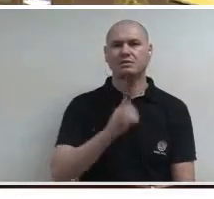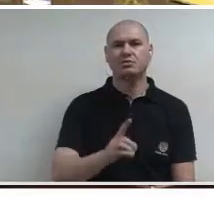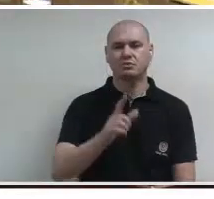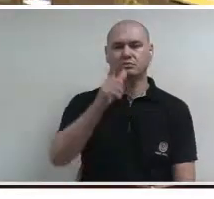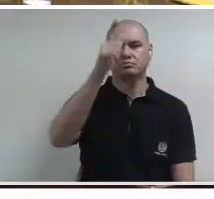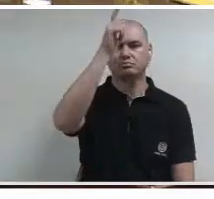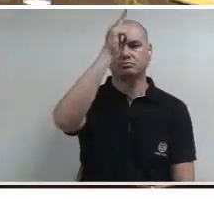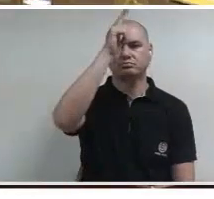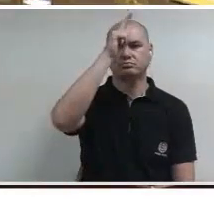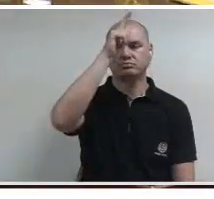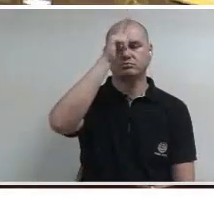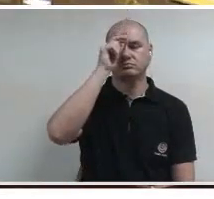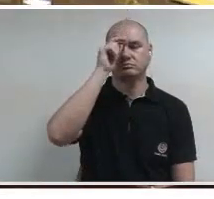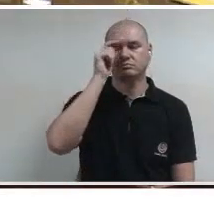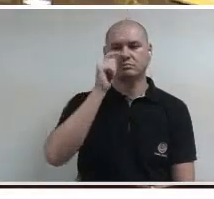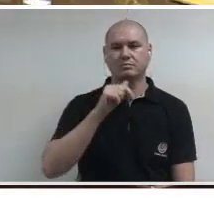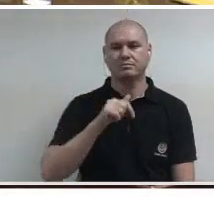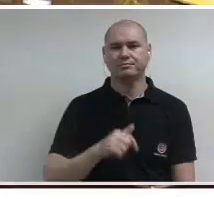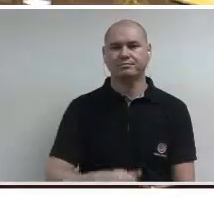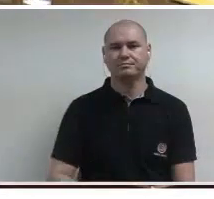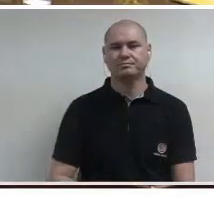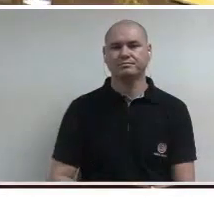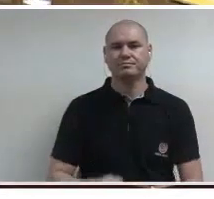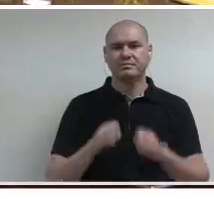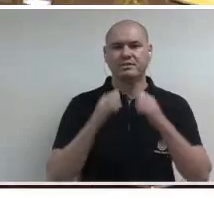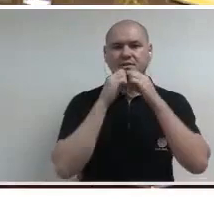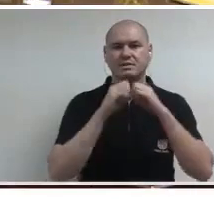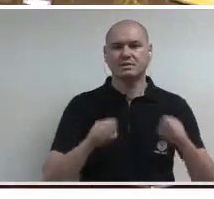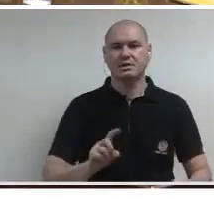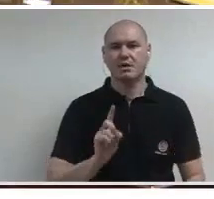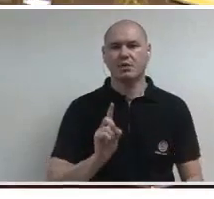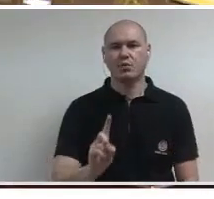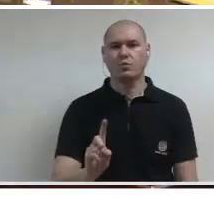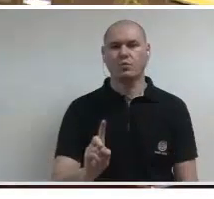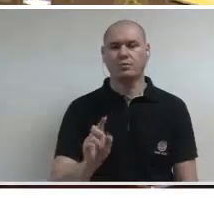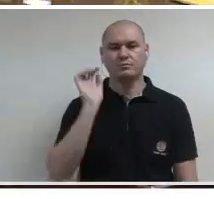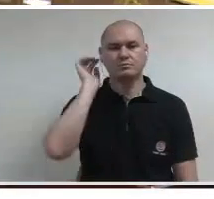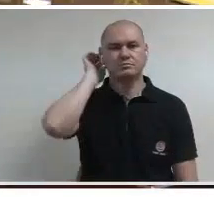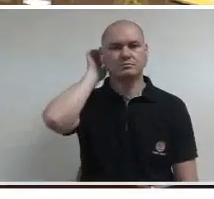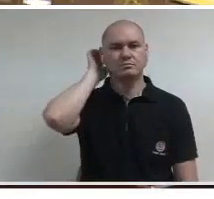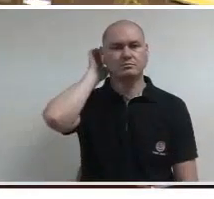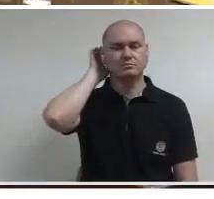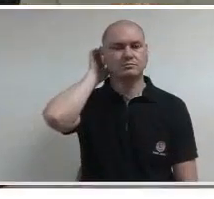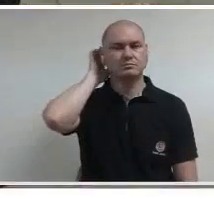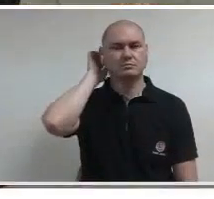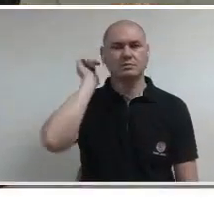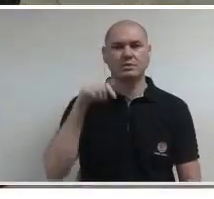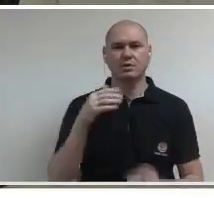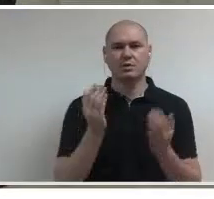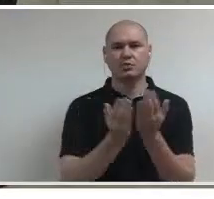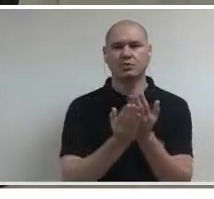Huepe, decisión del Consejo Superintendencia, Secretaría Petein Jame Oiva.